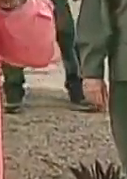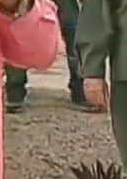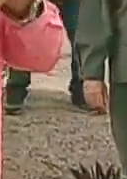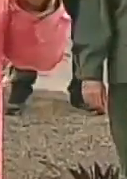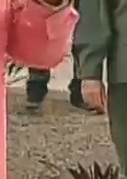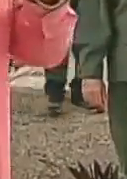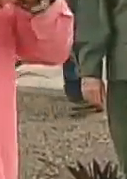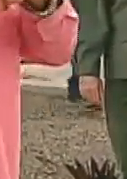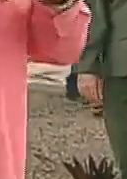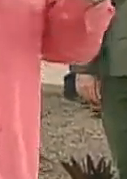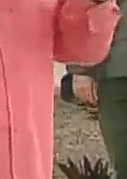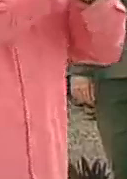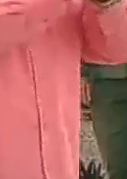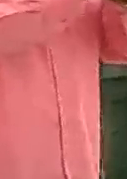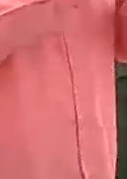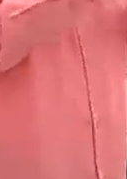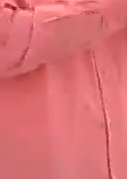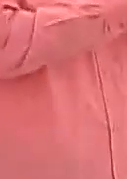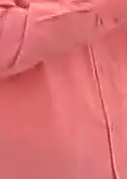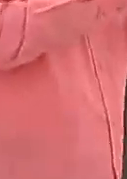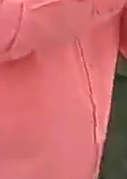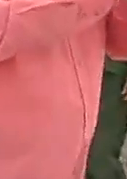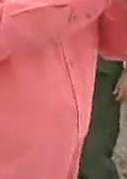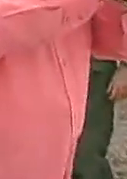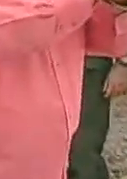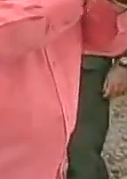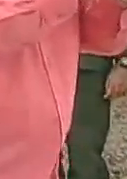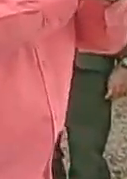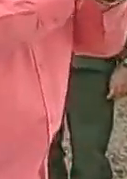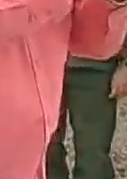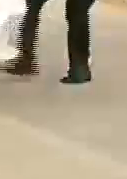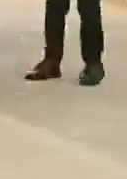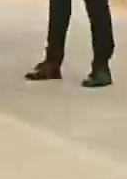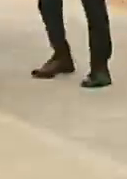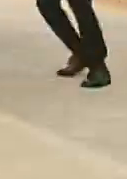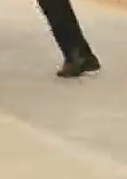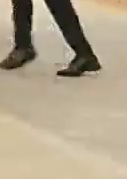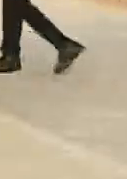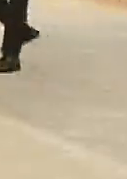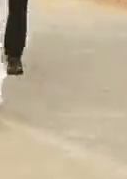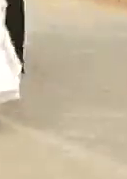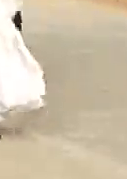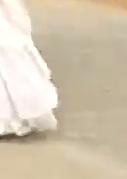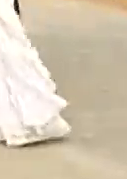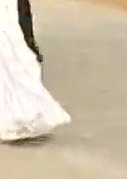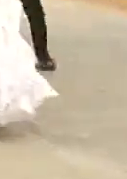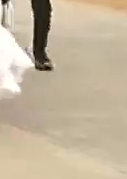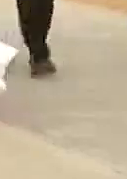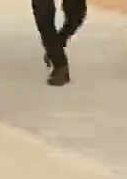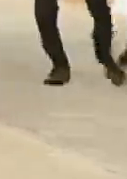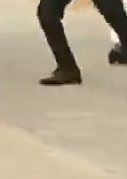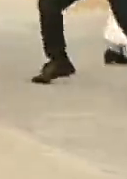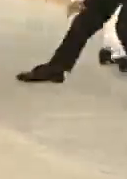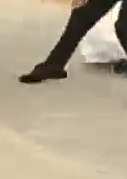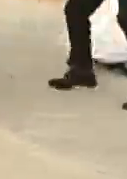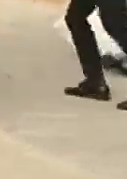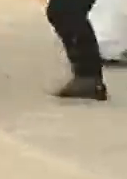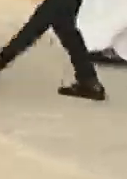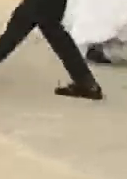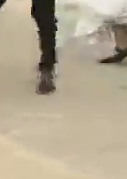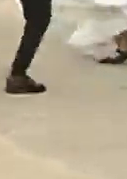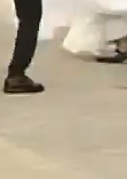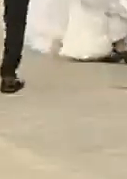Flores, para hacer la entrega de 44 viviendas unifamiliares y 2.000 títulos de tierras a Comité de Tierras